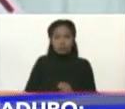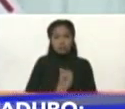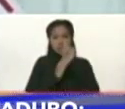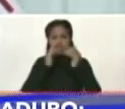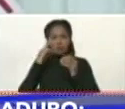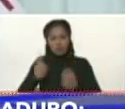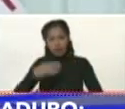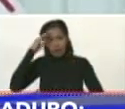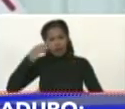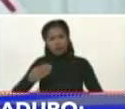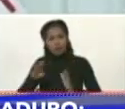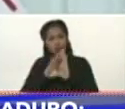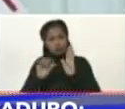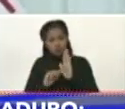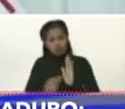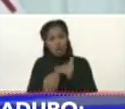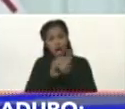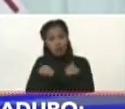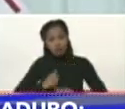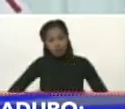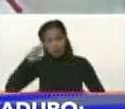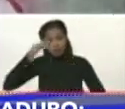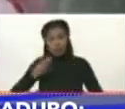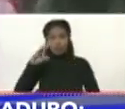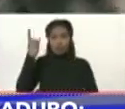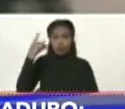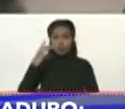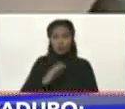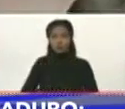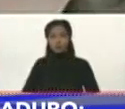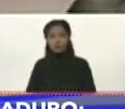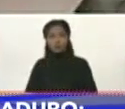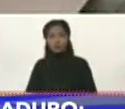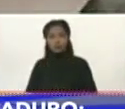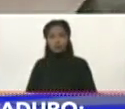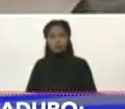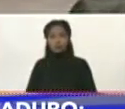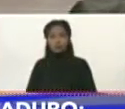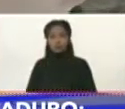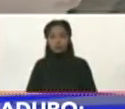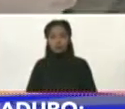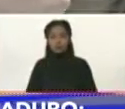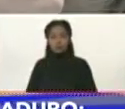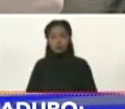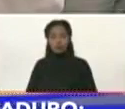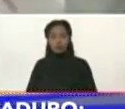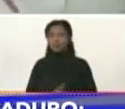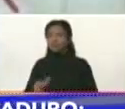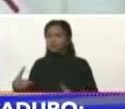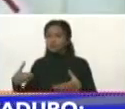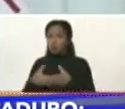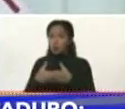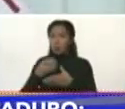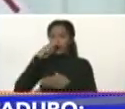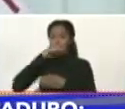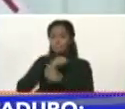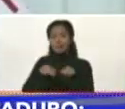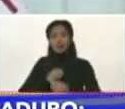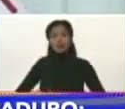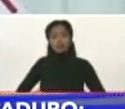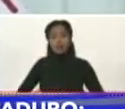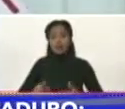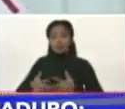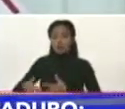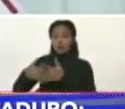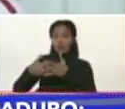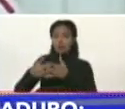comandante en jefe constitucional a las fuerzas militares de Bolivia. Y un grupo de militares que sirvieron en Estados Unidos